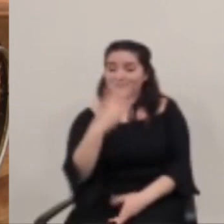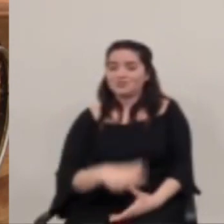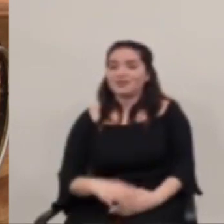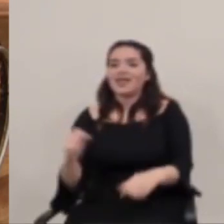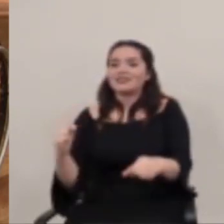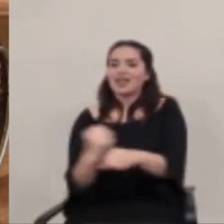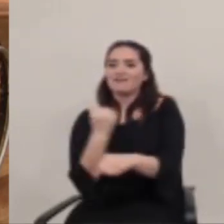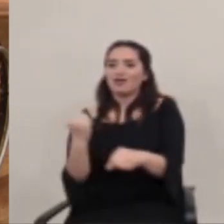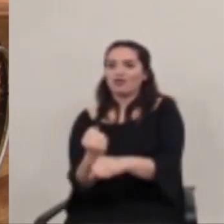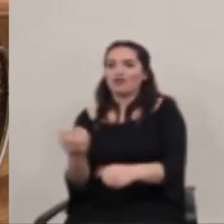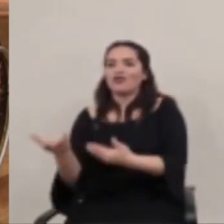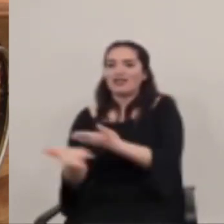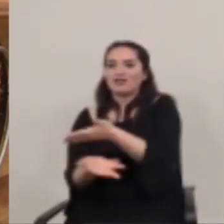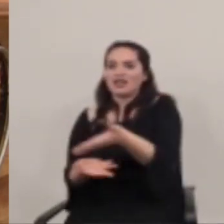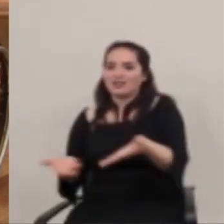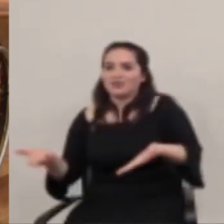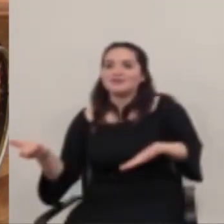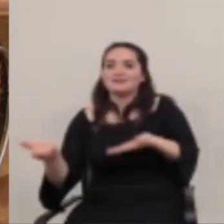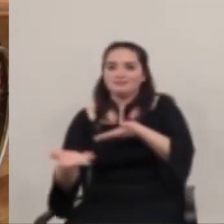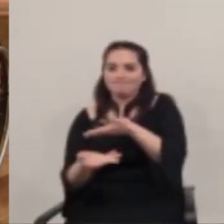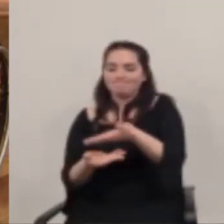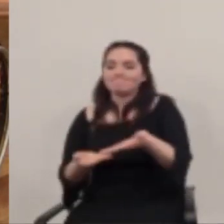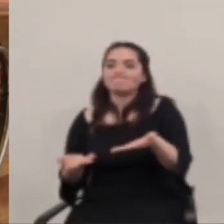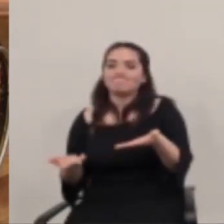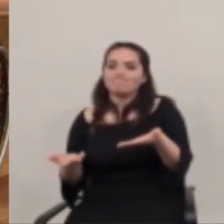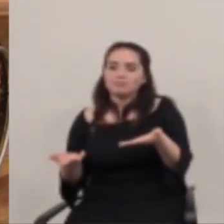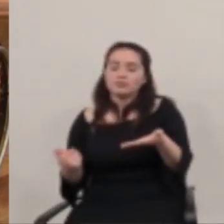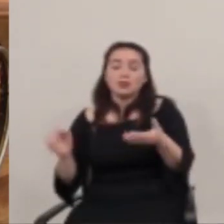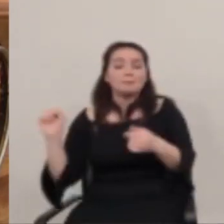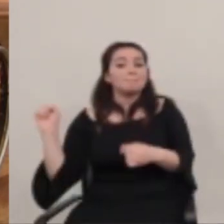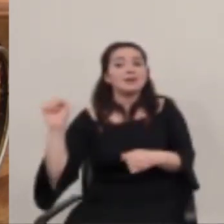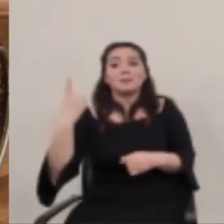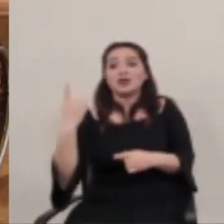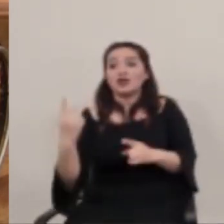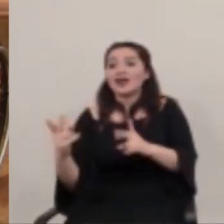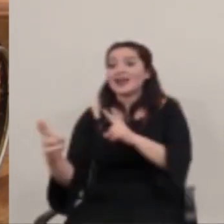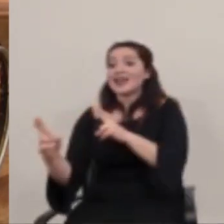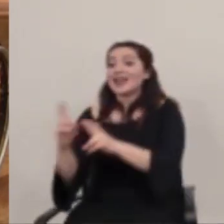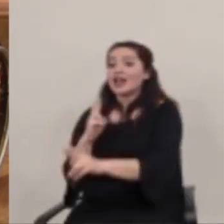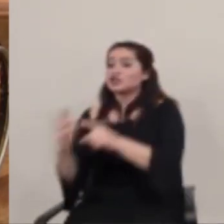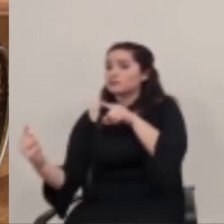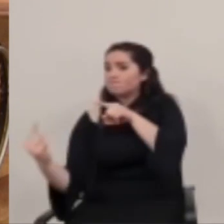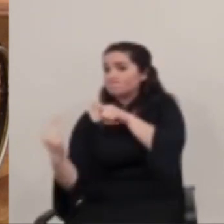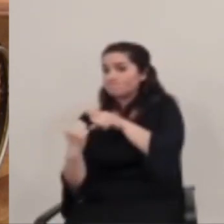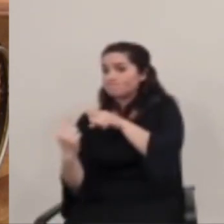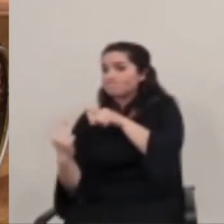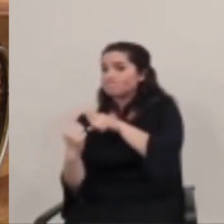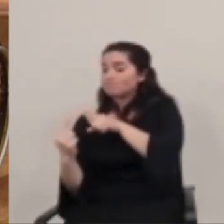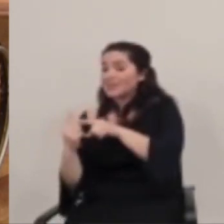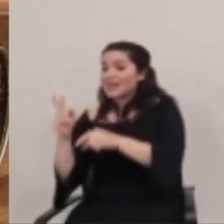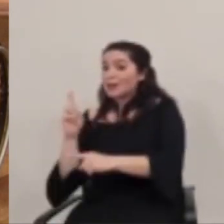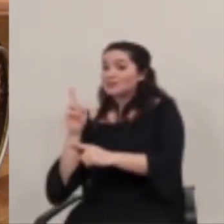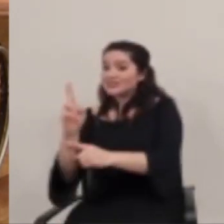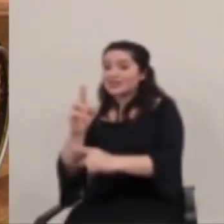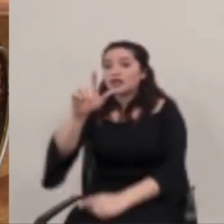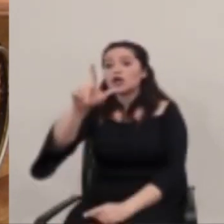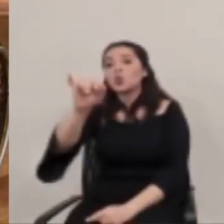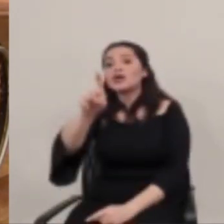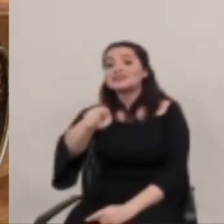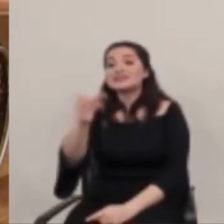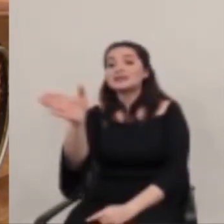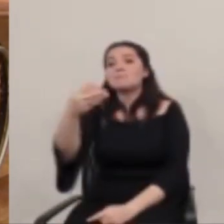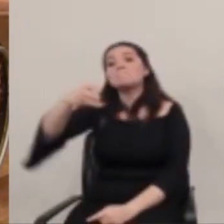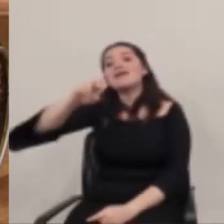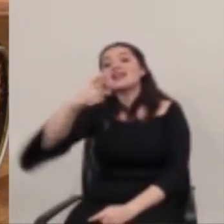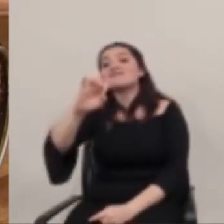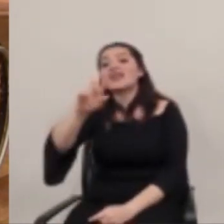trabajo colaborativo. Entonces, haber podido primero entablar una relación directa con el representante que está acá, Luis y Maribel, de la Oficina de Equidad